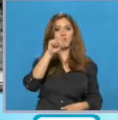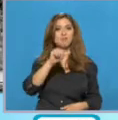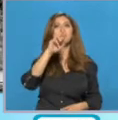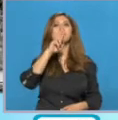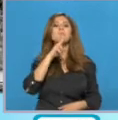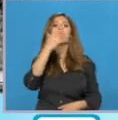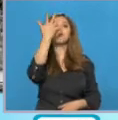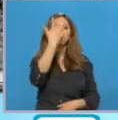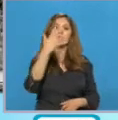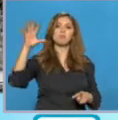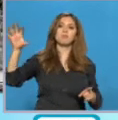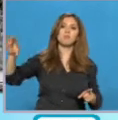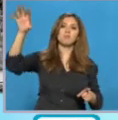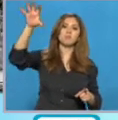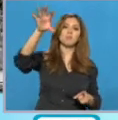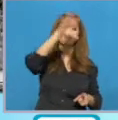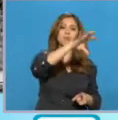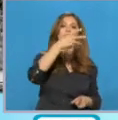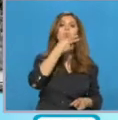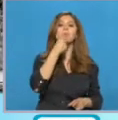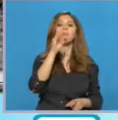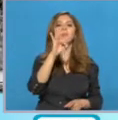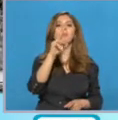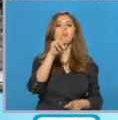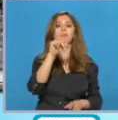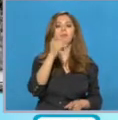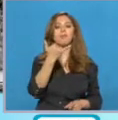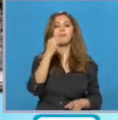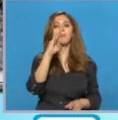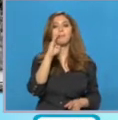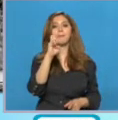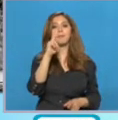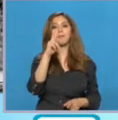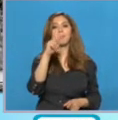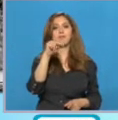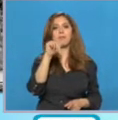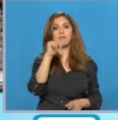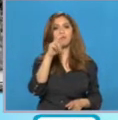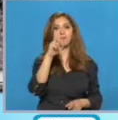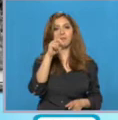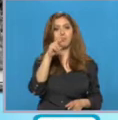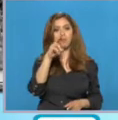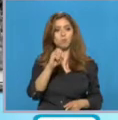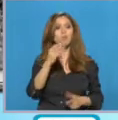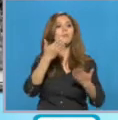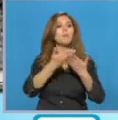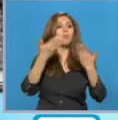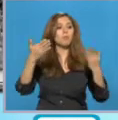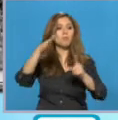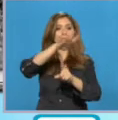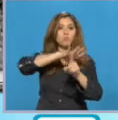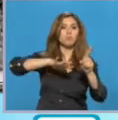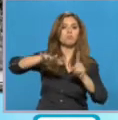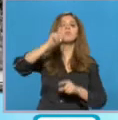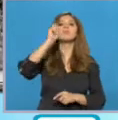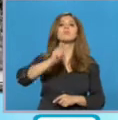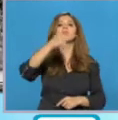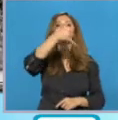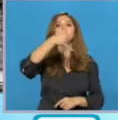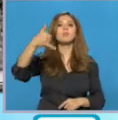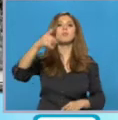Fray Bernardino. Fray Bernardino. Ajá. Ajá. Y entonces ahora en el lugar de la Castañeda lo que podemos ver es la unidad Plateros que la desarrolló